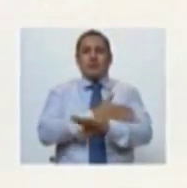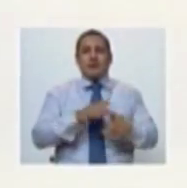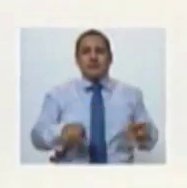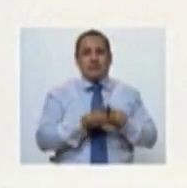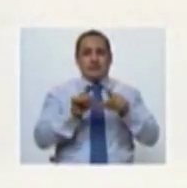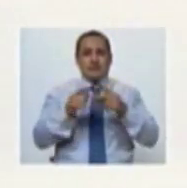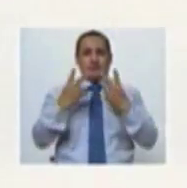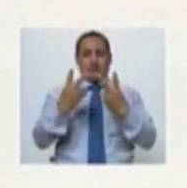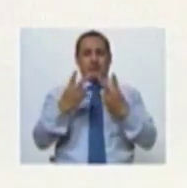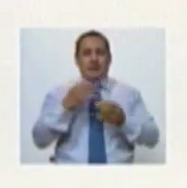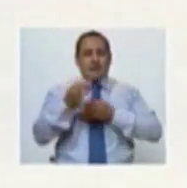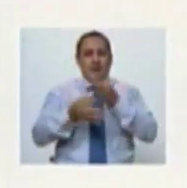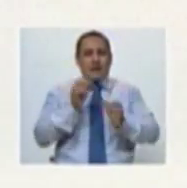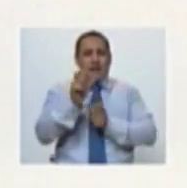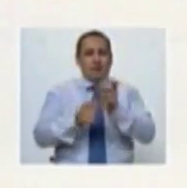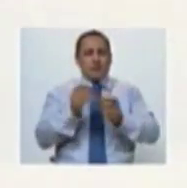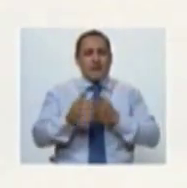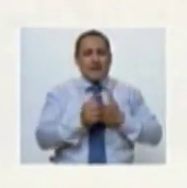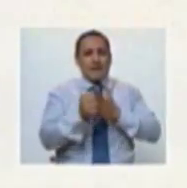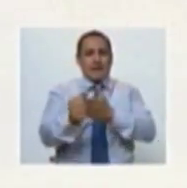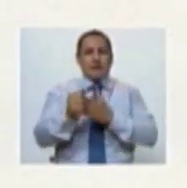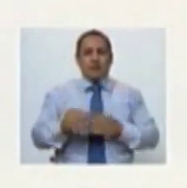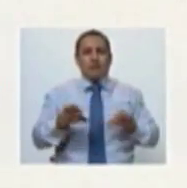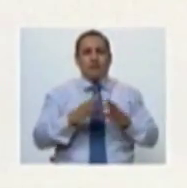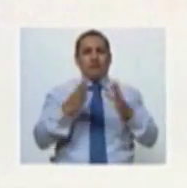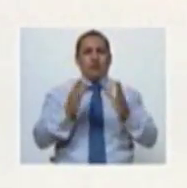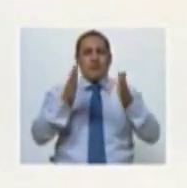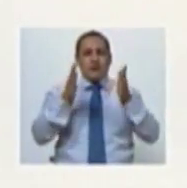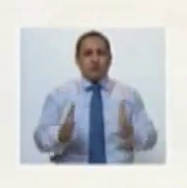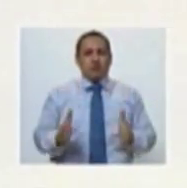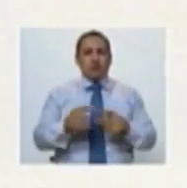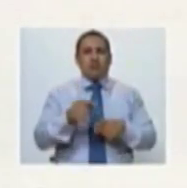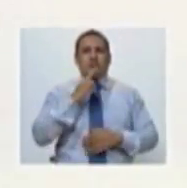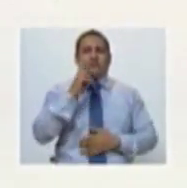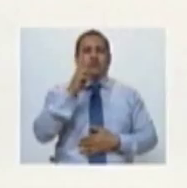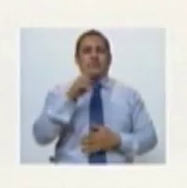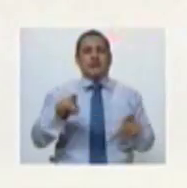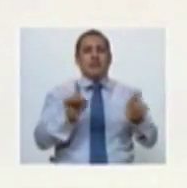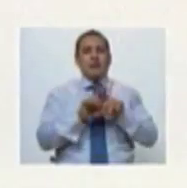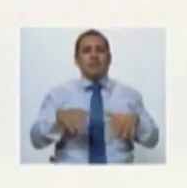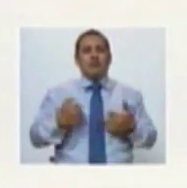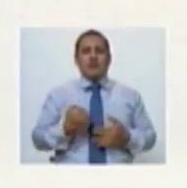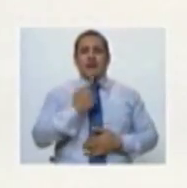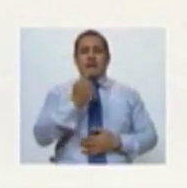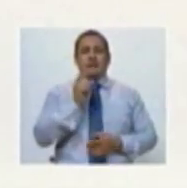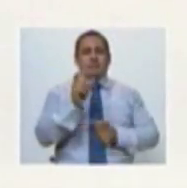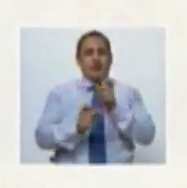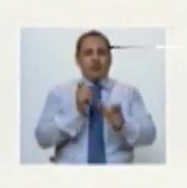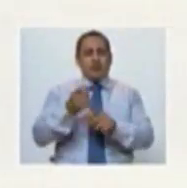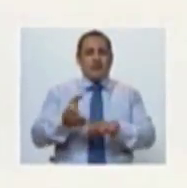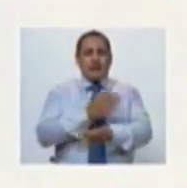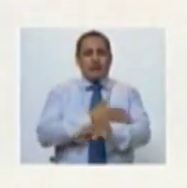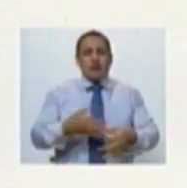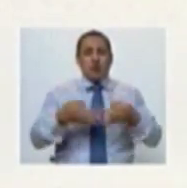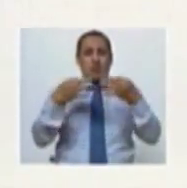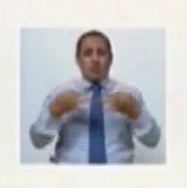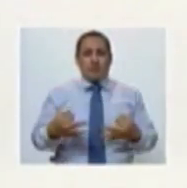las personas que guiaran su formación, su educación, esto es, sus profesores, pudieran ser personas que hayan